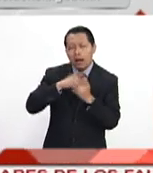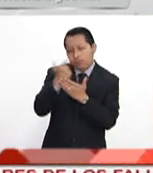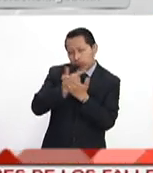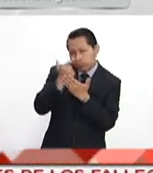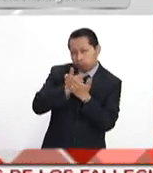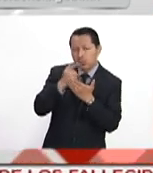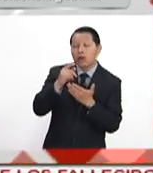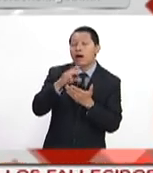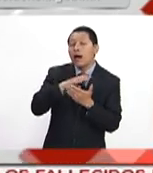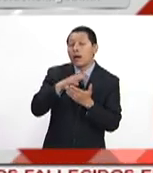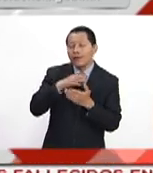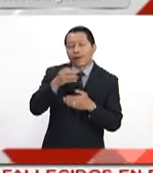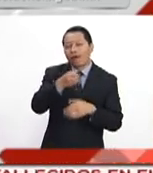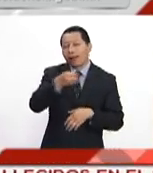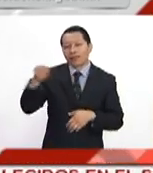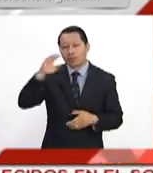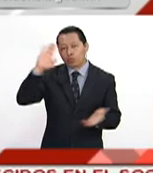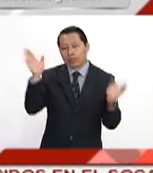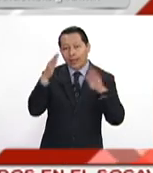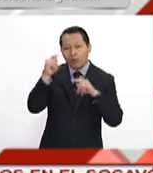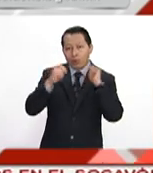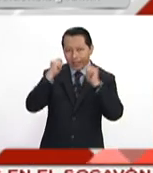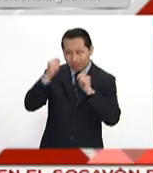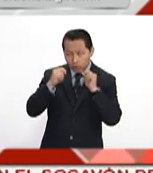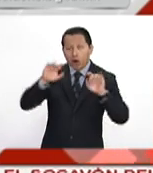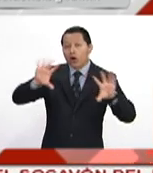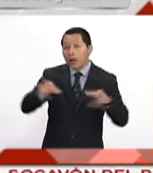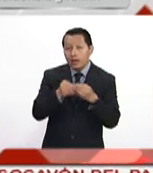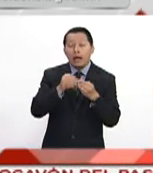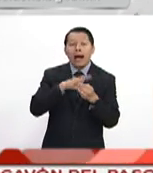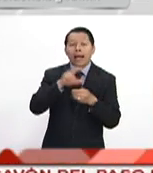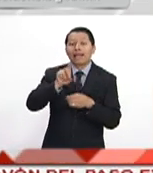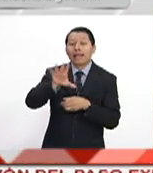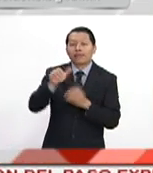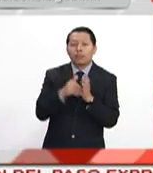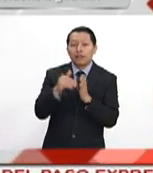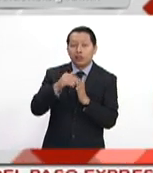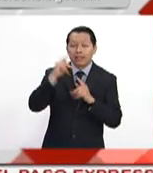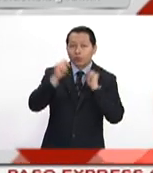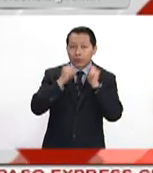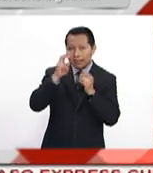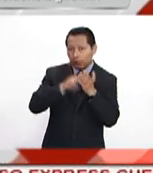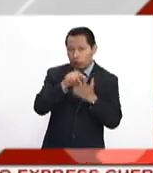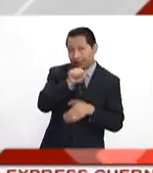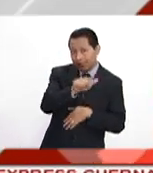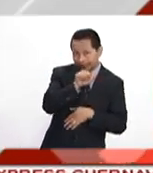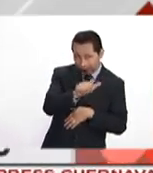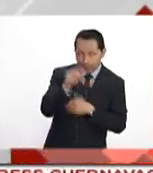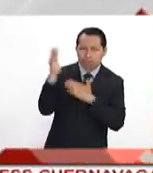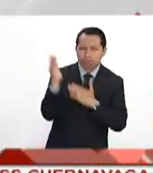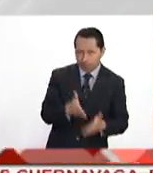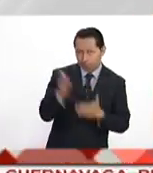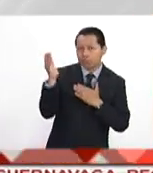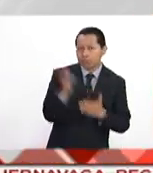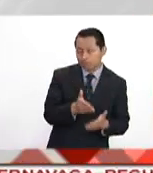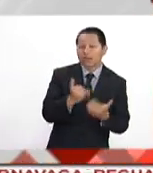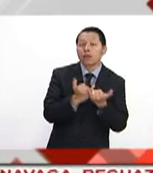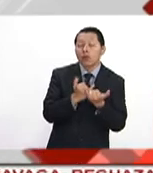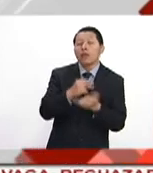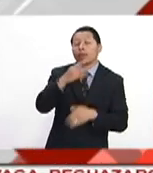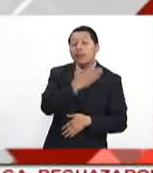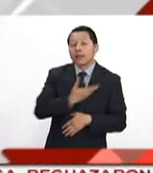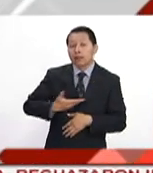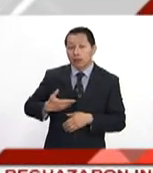la Organización Mundial de Turismo. En total se recibieron 35 millones de turistas en 2016. El presidente publicó